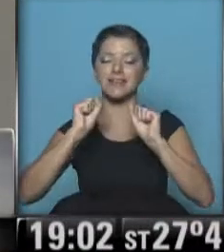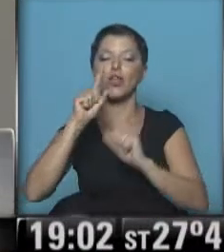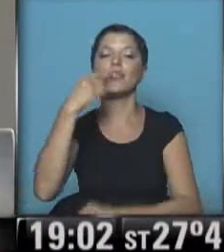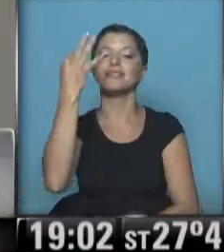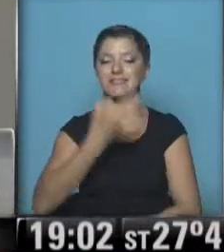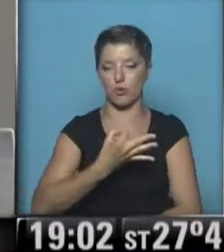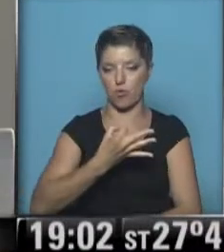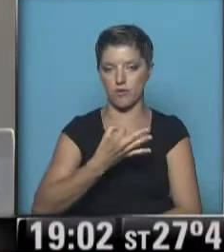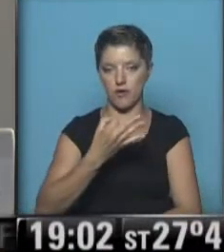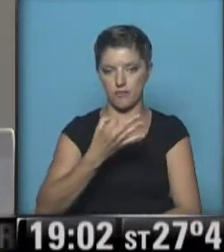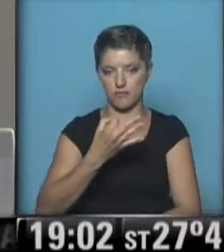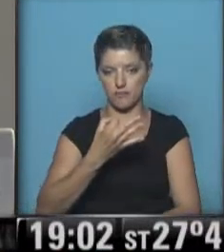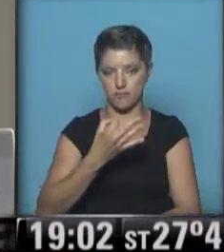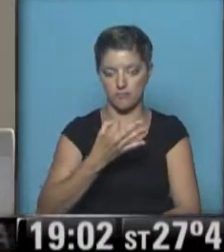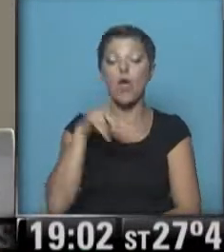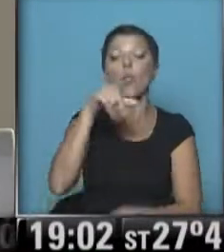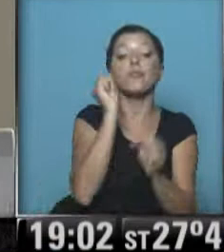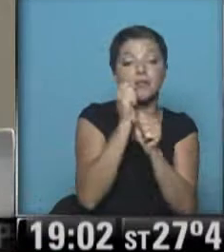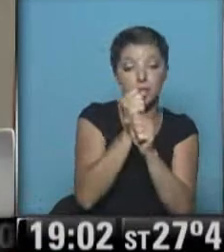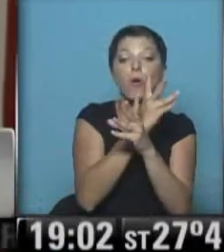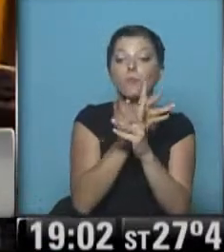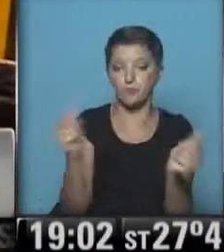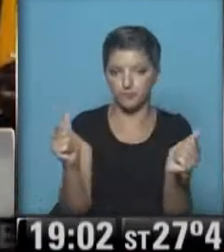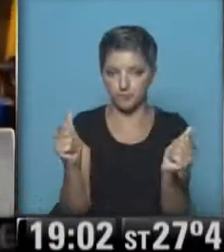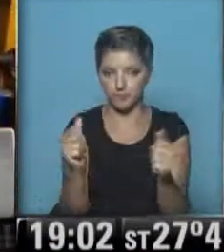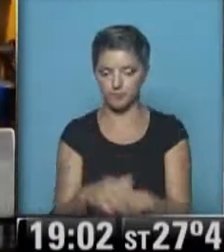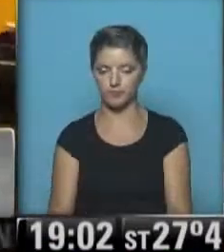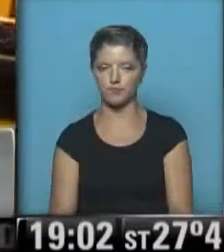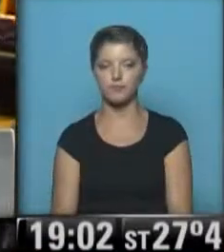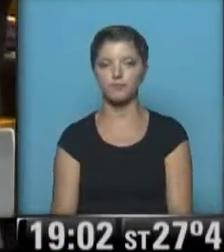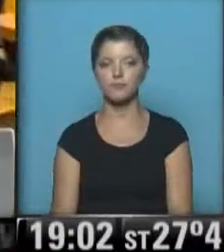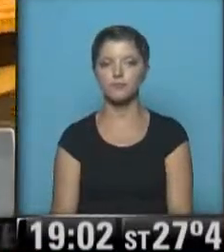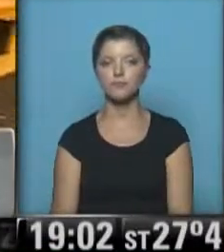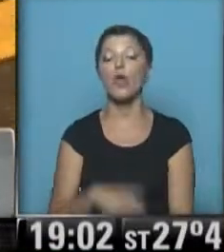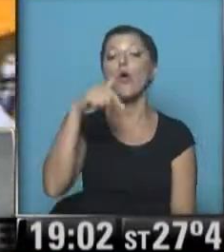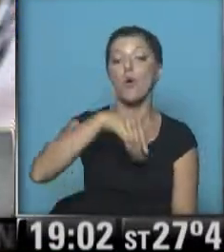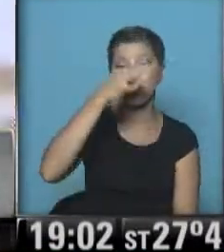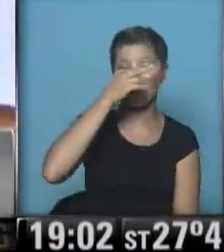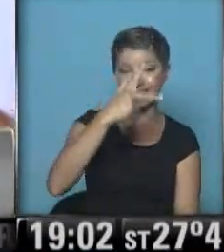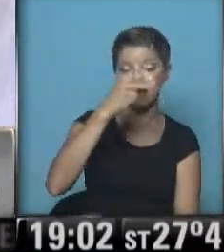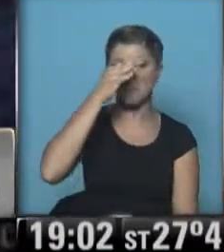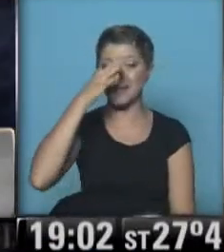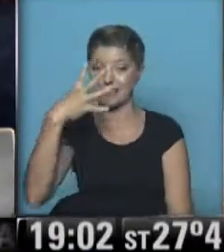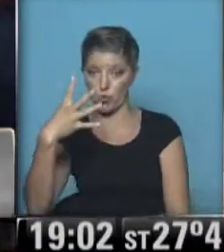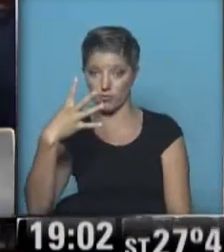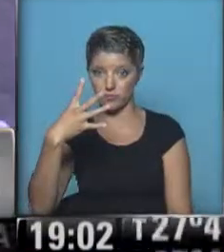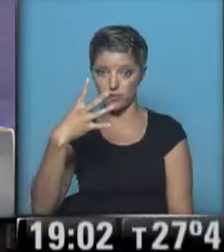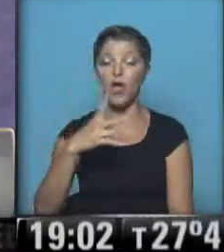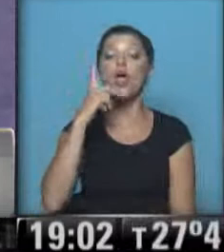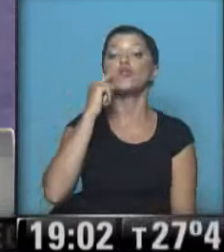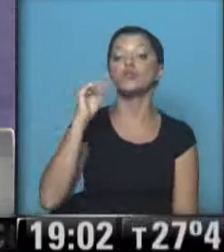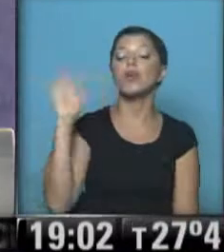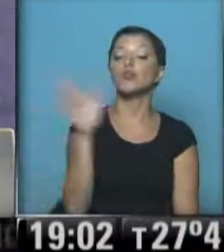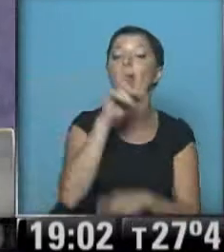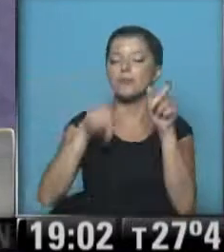Seguridad, una vez concluido este operativo. Hoy, el 23 y 24, es un día donde los